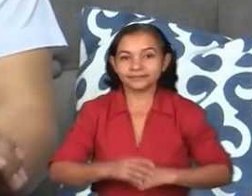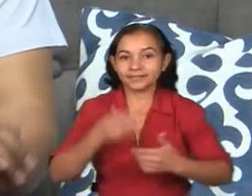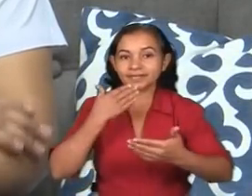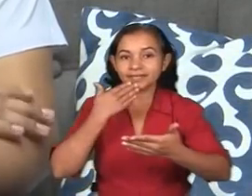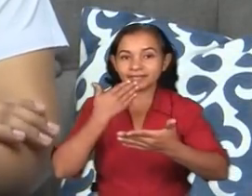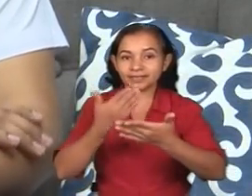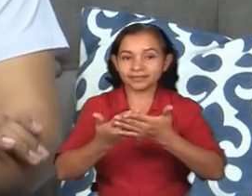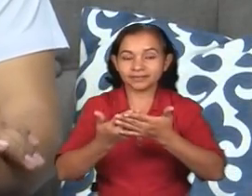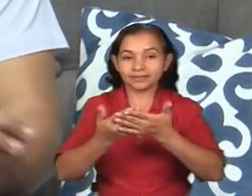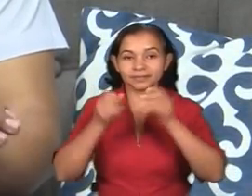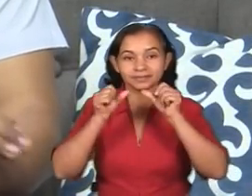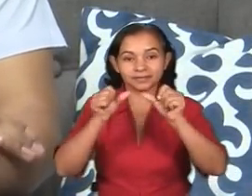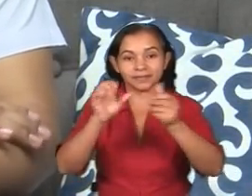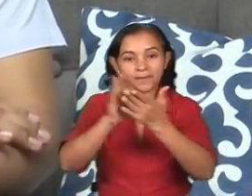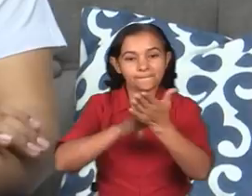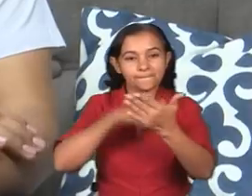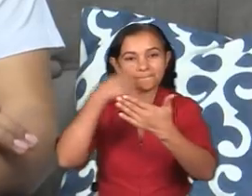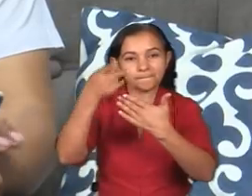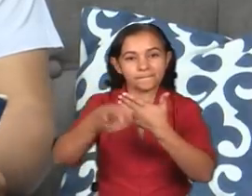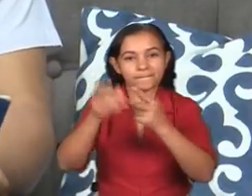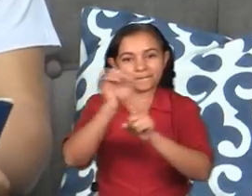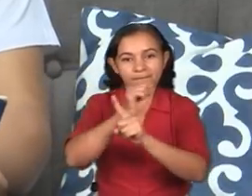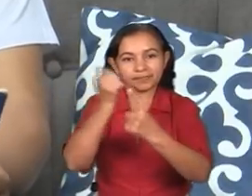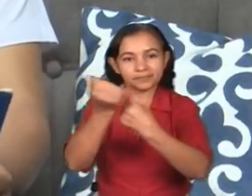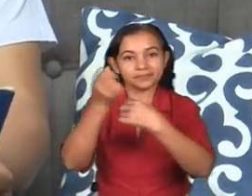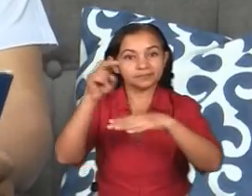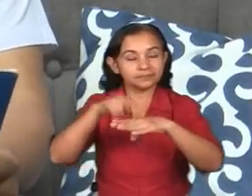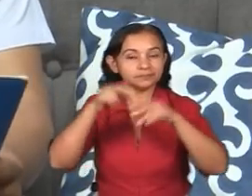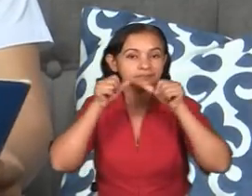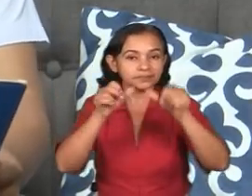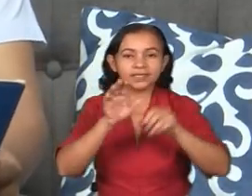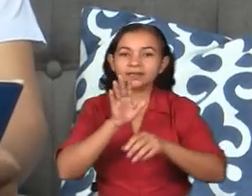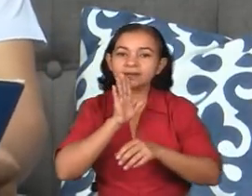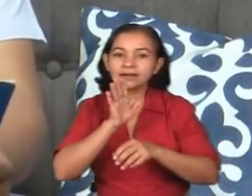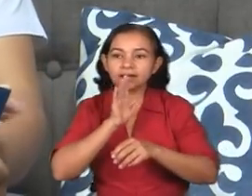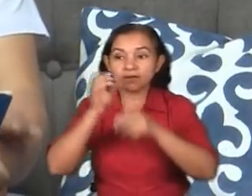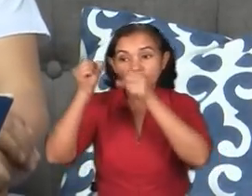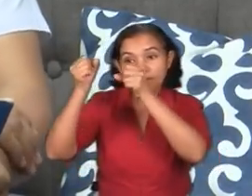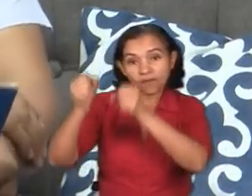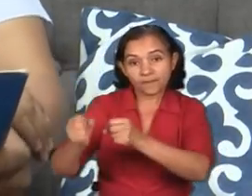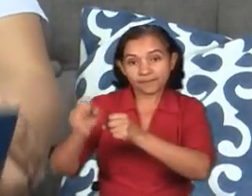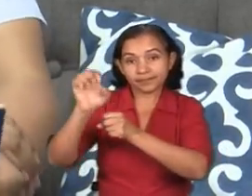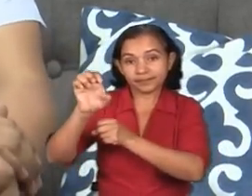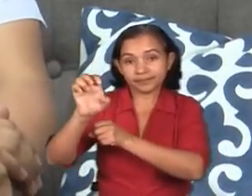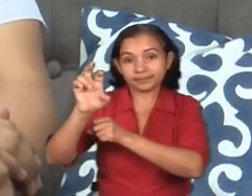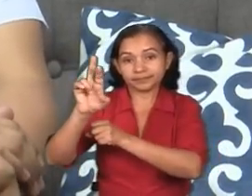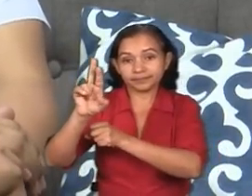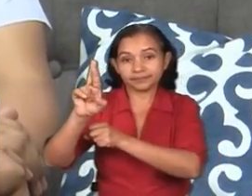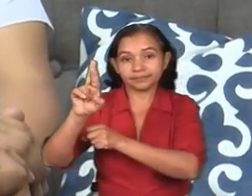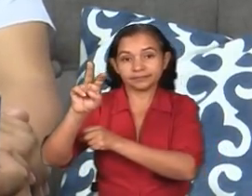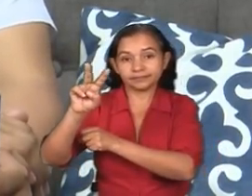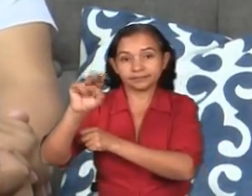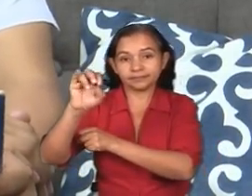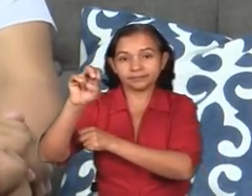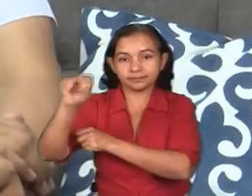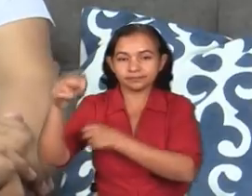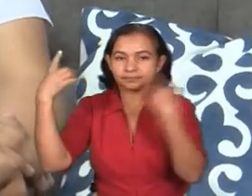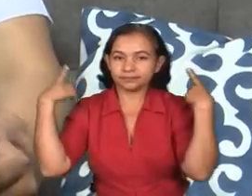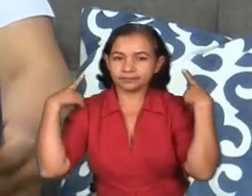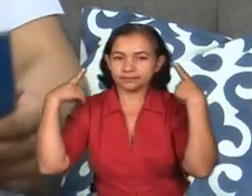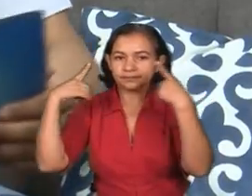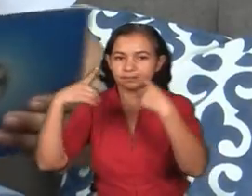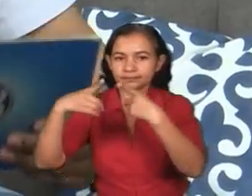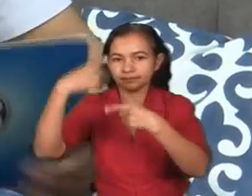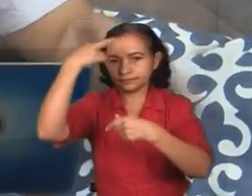Gracias por continuar en sintonía de su programa Desde el Parlamento. Continuamos nuestra conversación con el compañero Erwin Barrera, director ejecutivo de NACAL. Compañero, 2019,